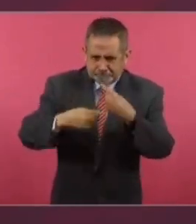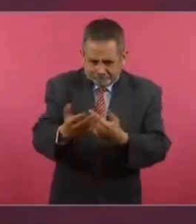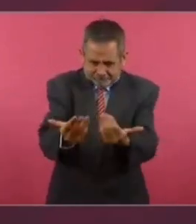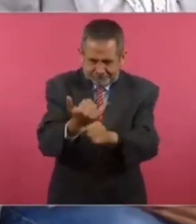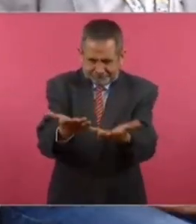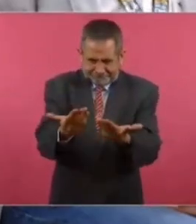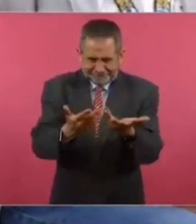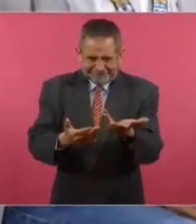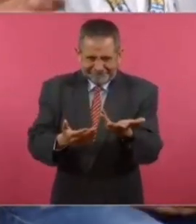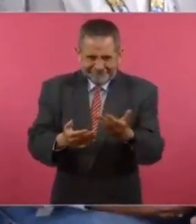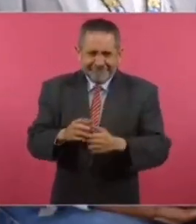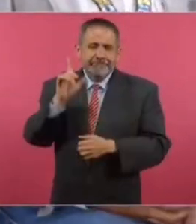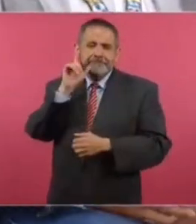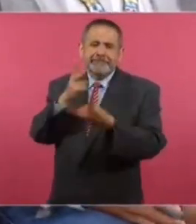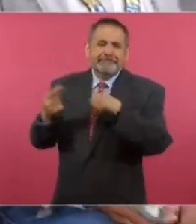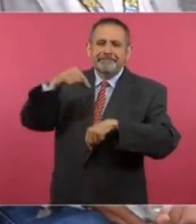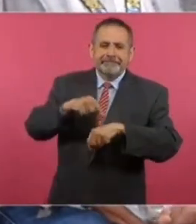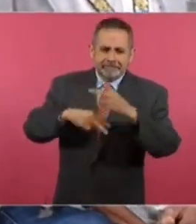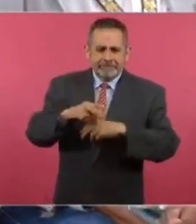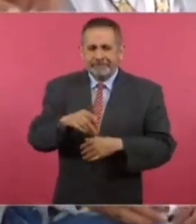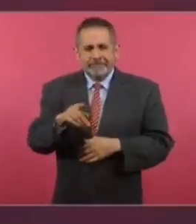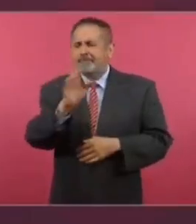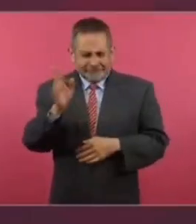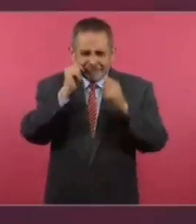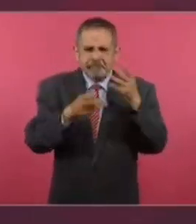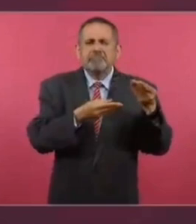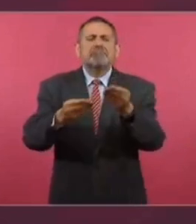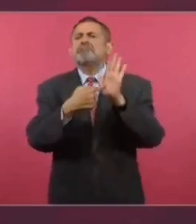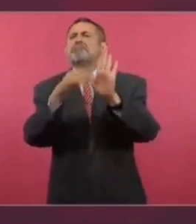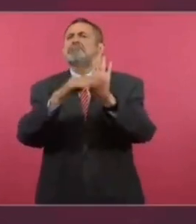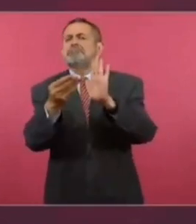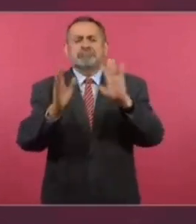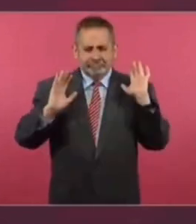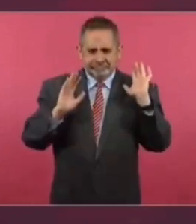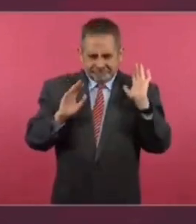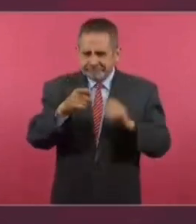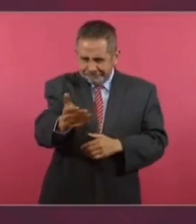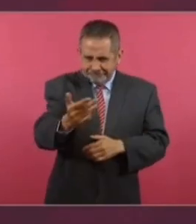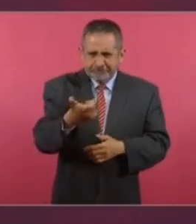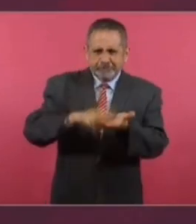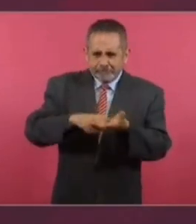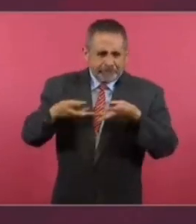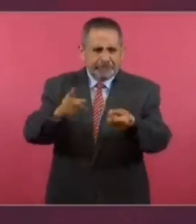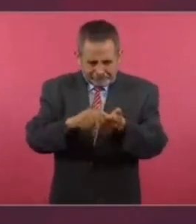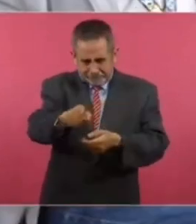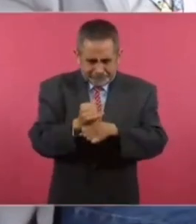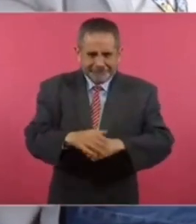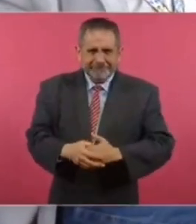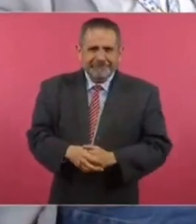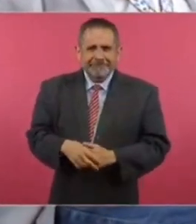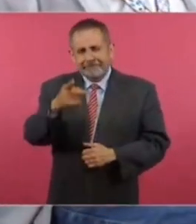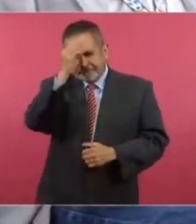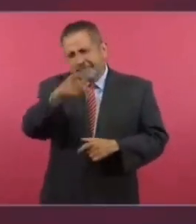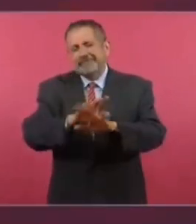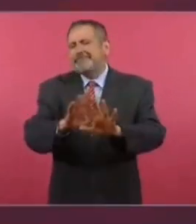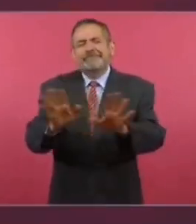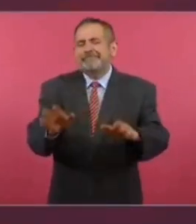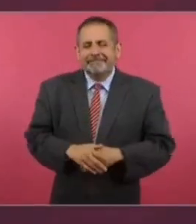todos tenemos que ayudar la palabra no pero nada más vas a decir Este lo que cuesta las elecciones